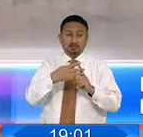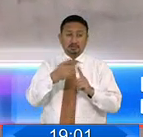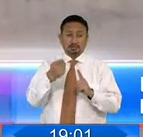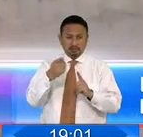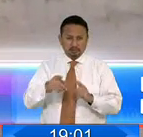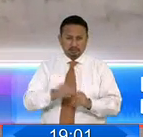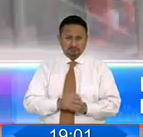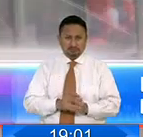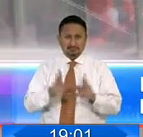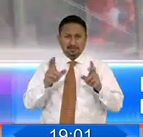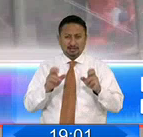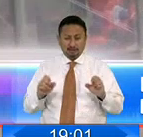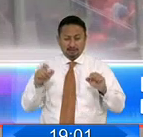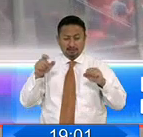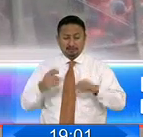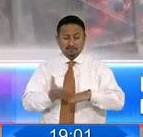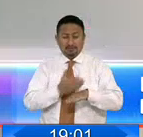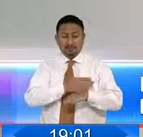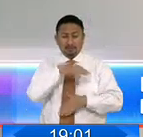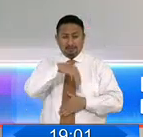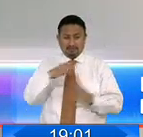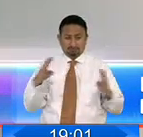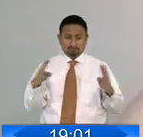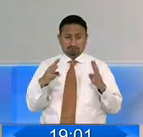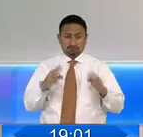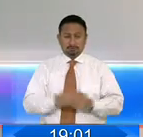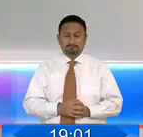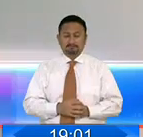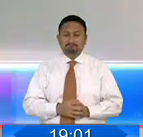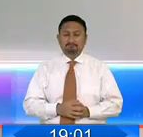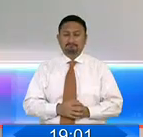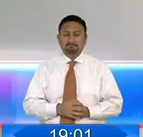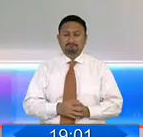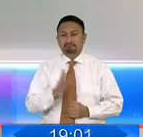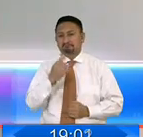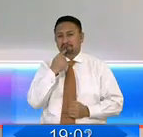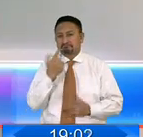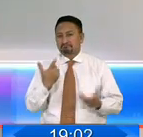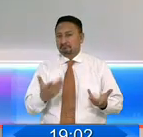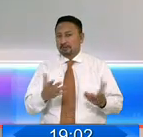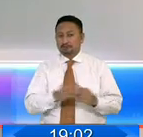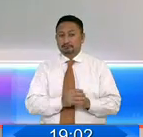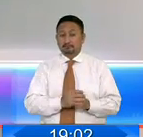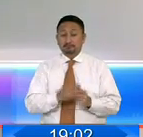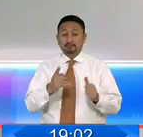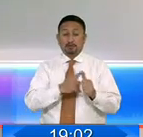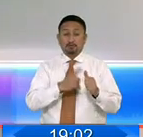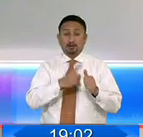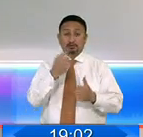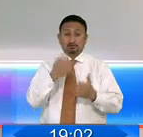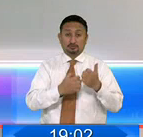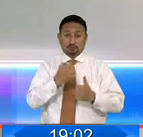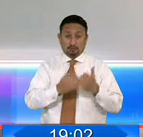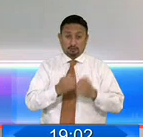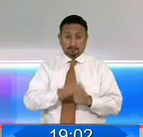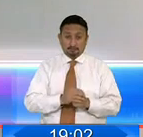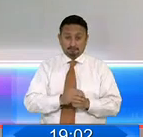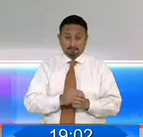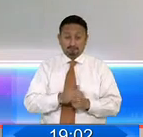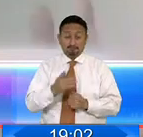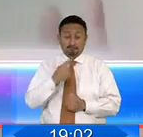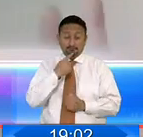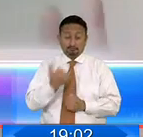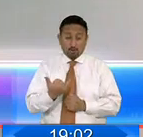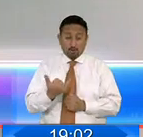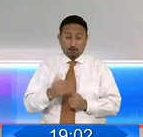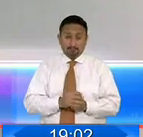claves para el amotinamiento del martes fue el primer digamos el factor primordial para el éxito lo voy a decir en